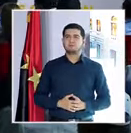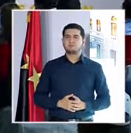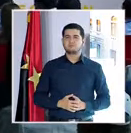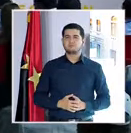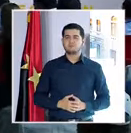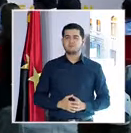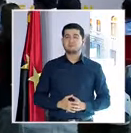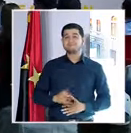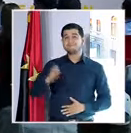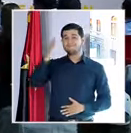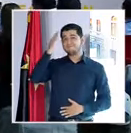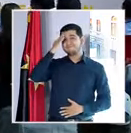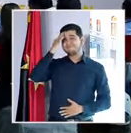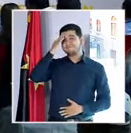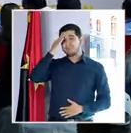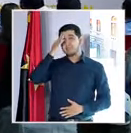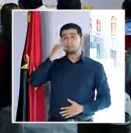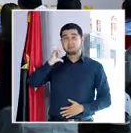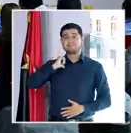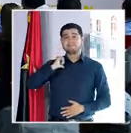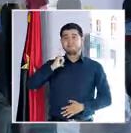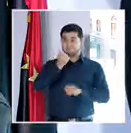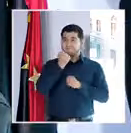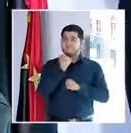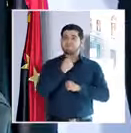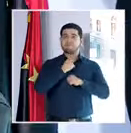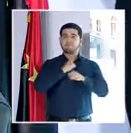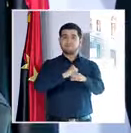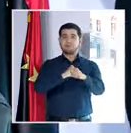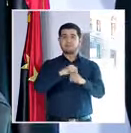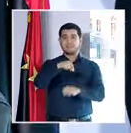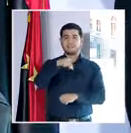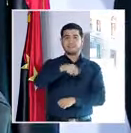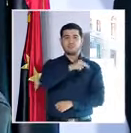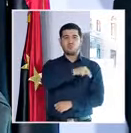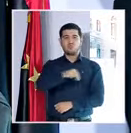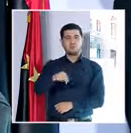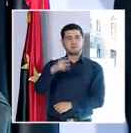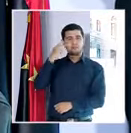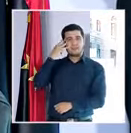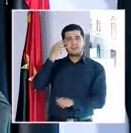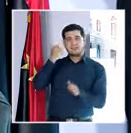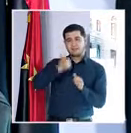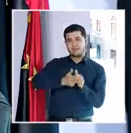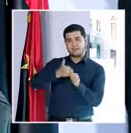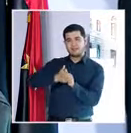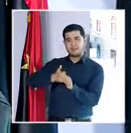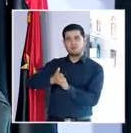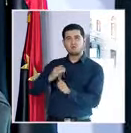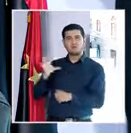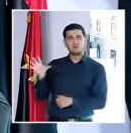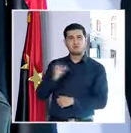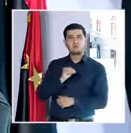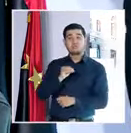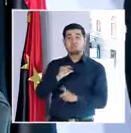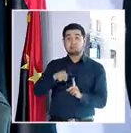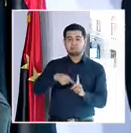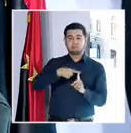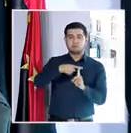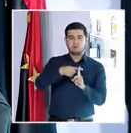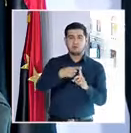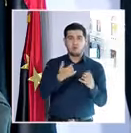de la inmensidad y la riqueza de Norte de Santander y en cada uno de los municipios, sino además porque hoy